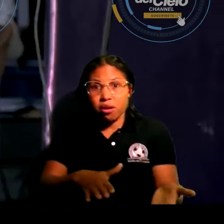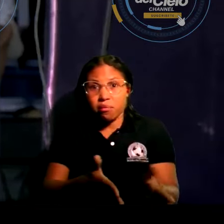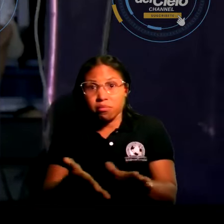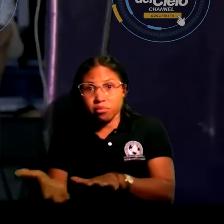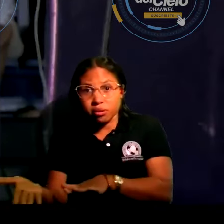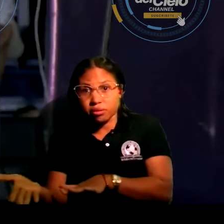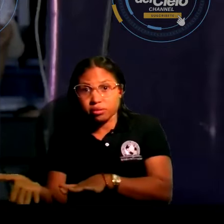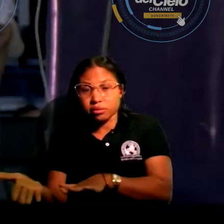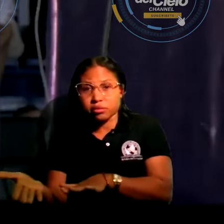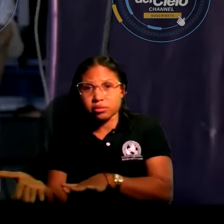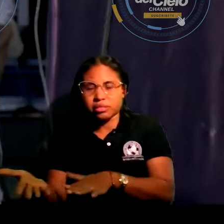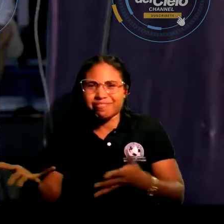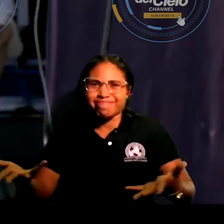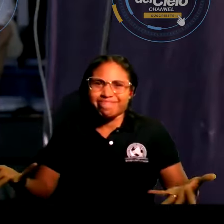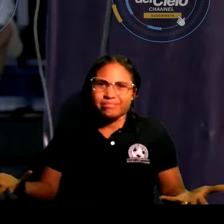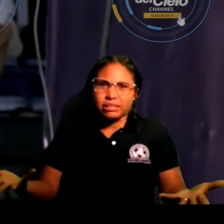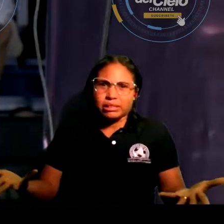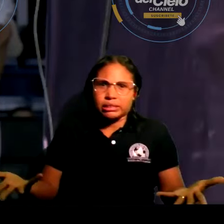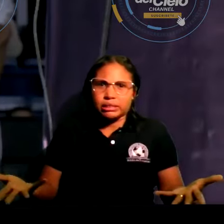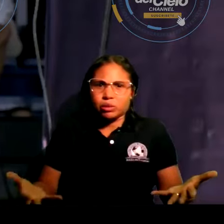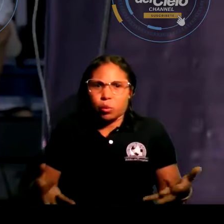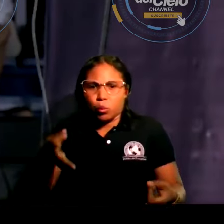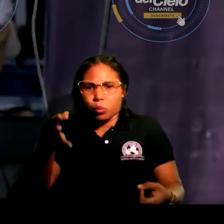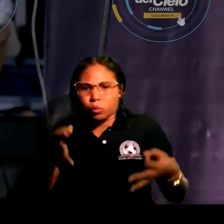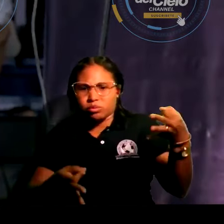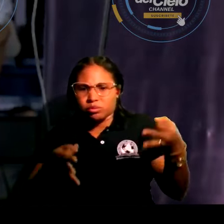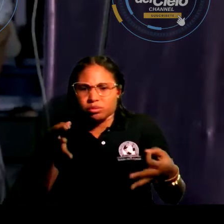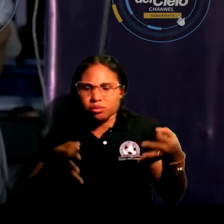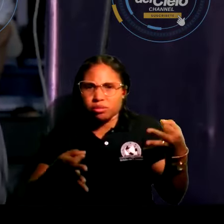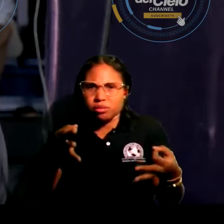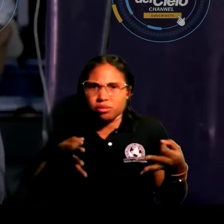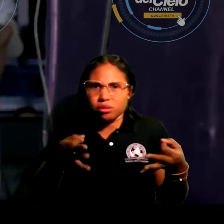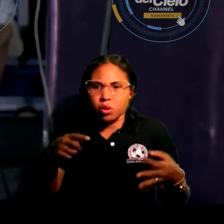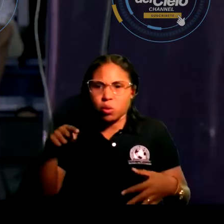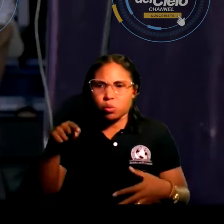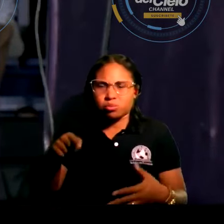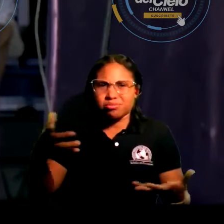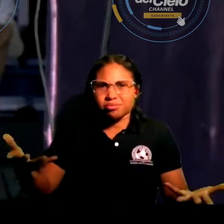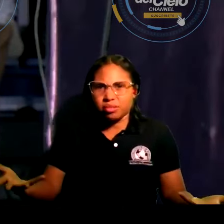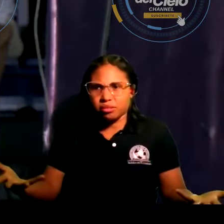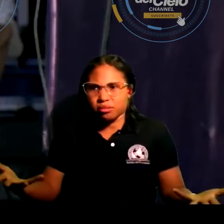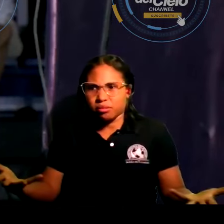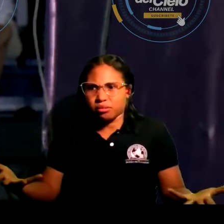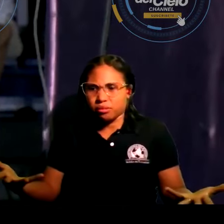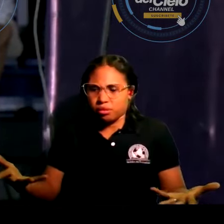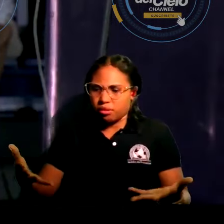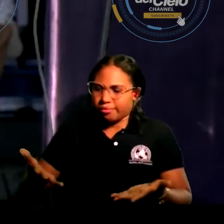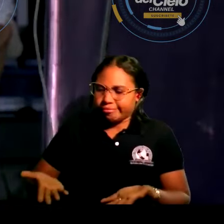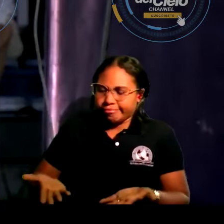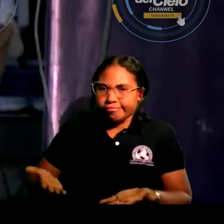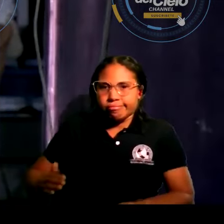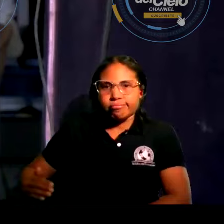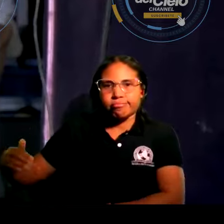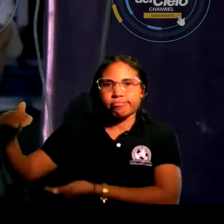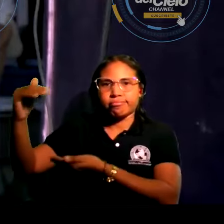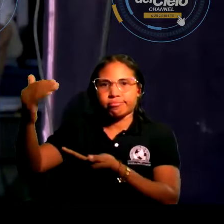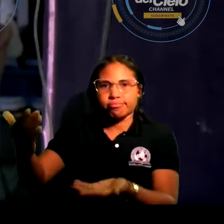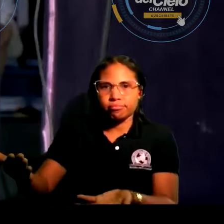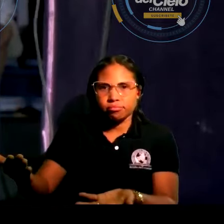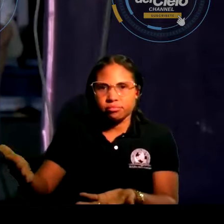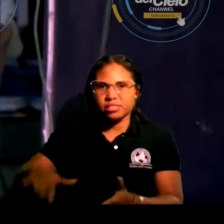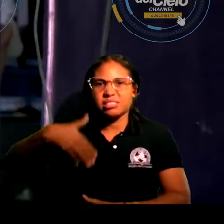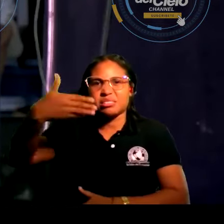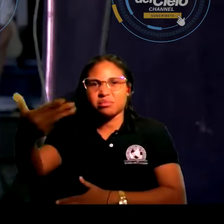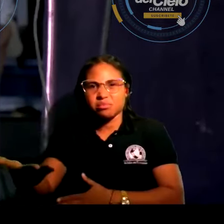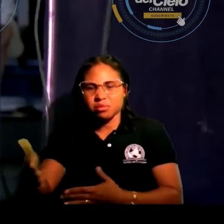fila para ser ejecutado que le digan, se ganó la lotería? Si 5 minutos después se va a morir, ¿para